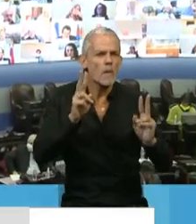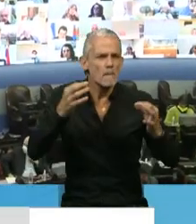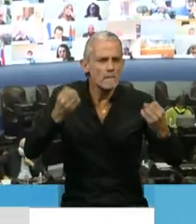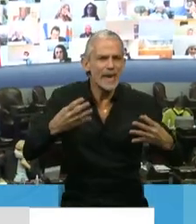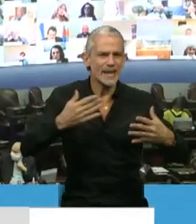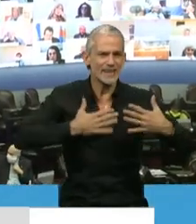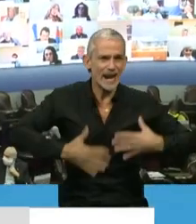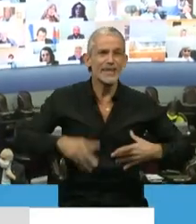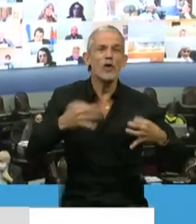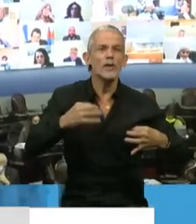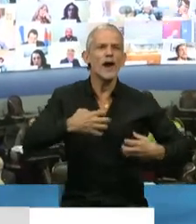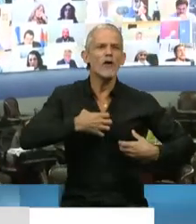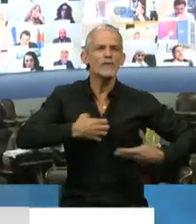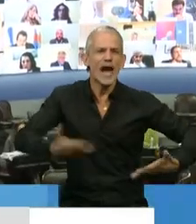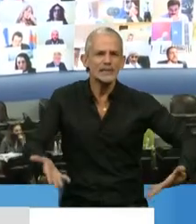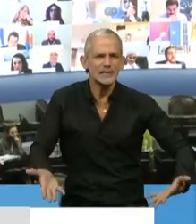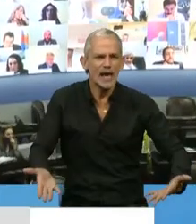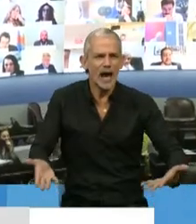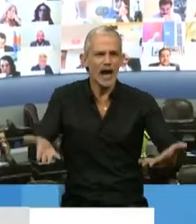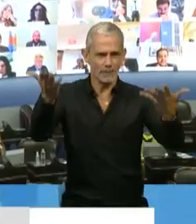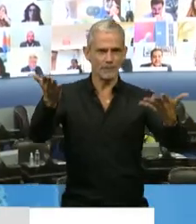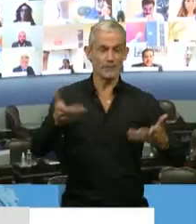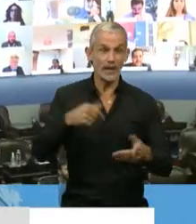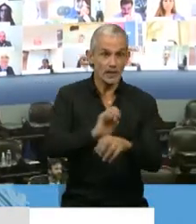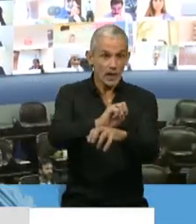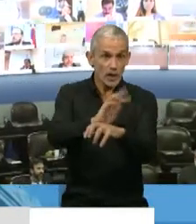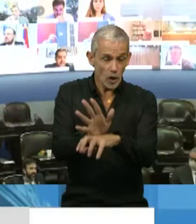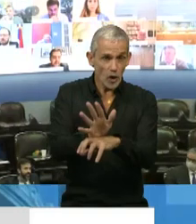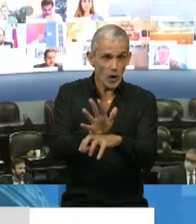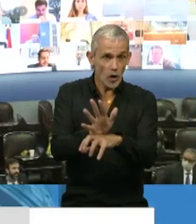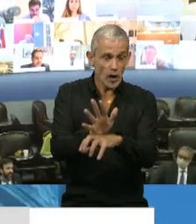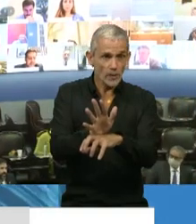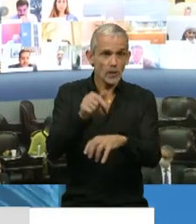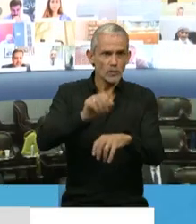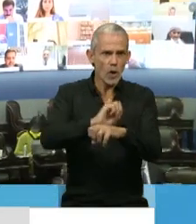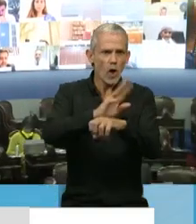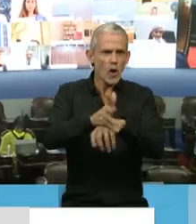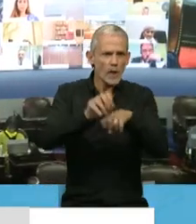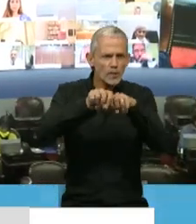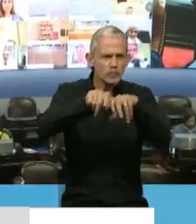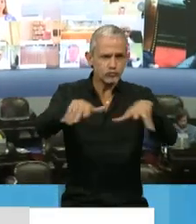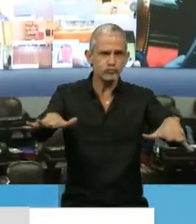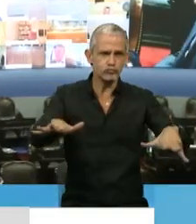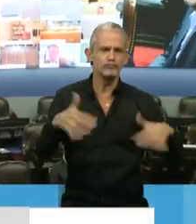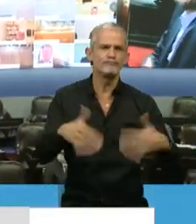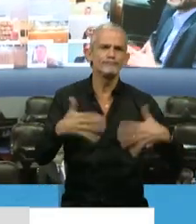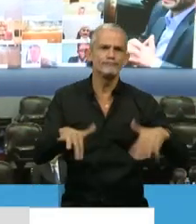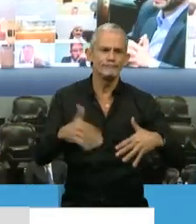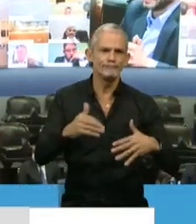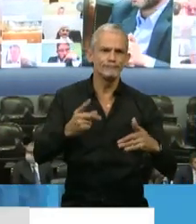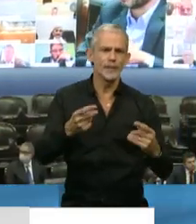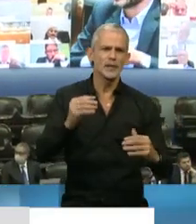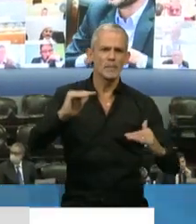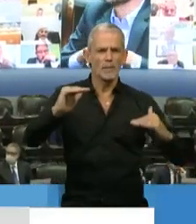reconstruir confianza. Este virus, esta pandemia, presidente, ha potenciado las